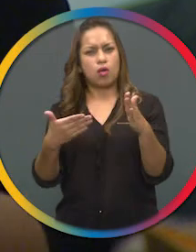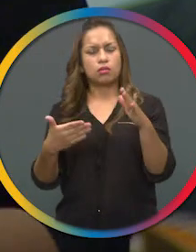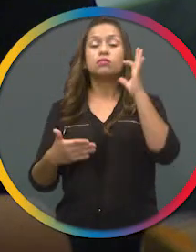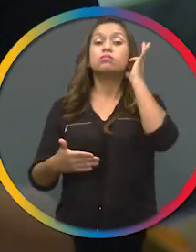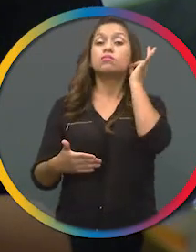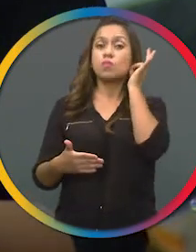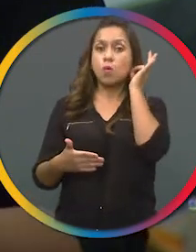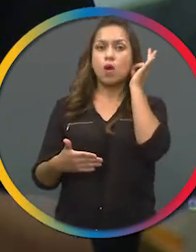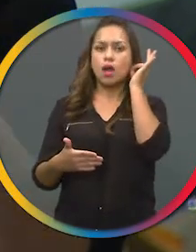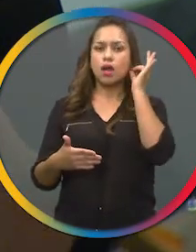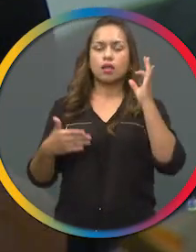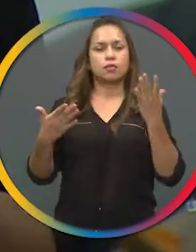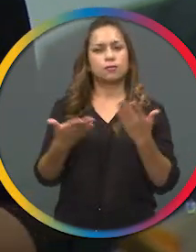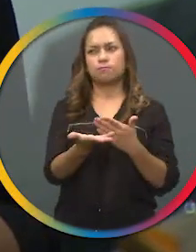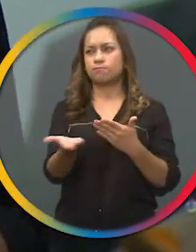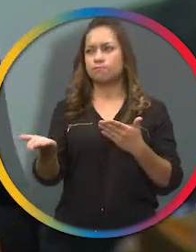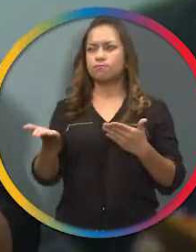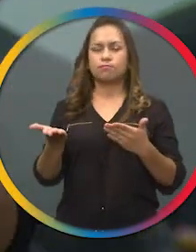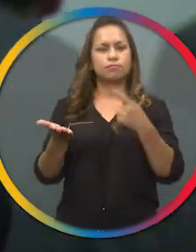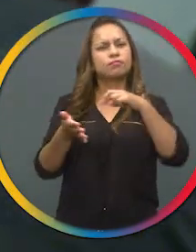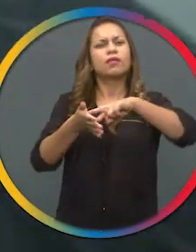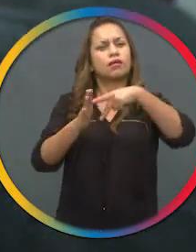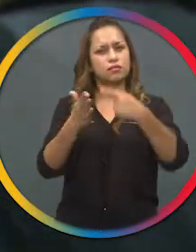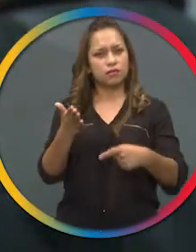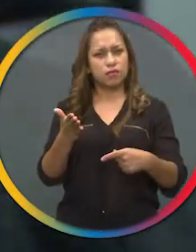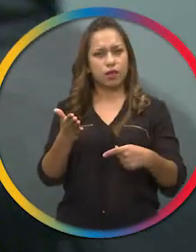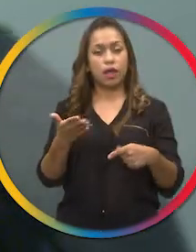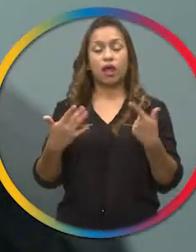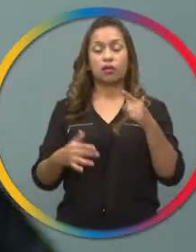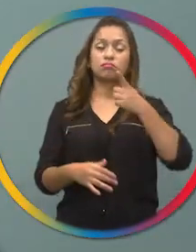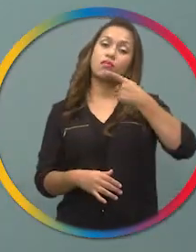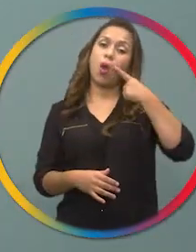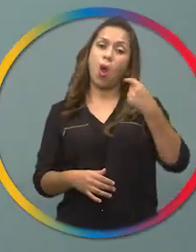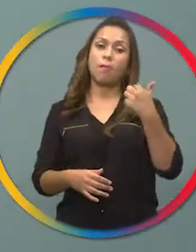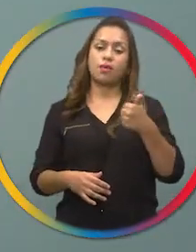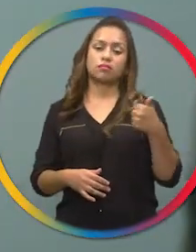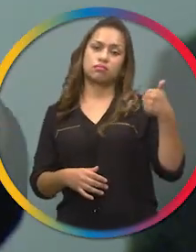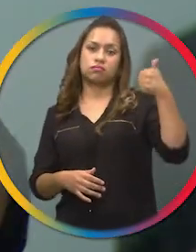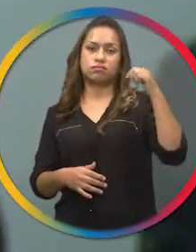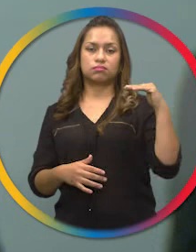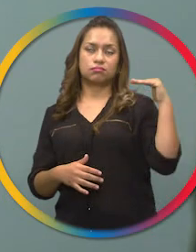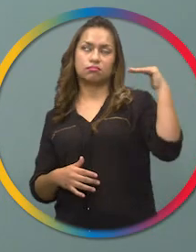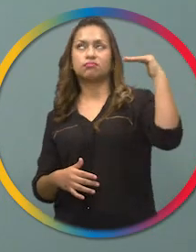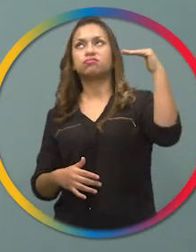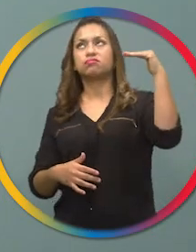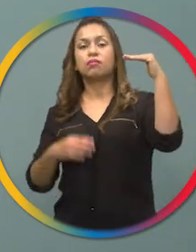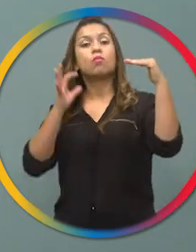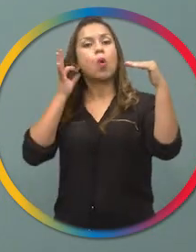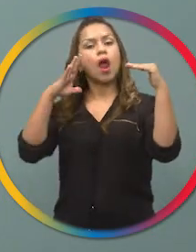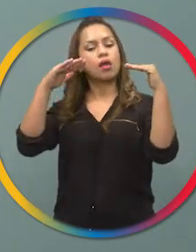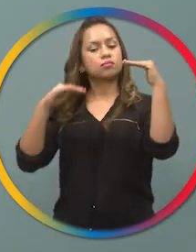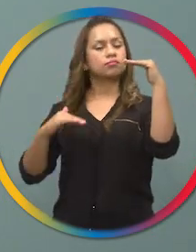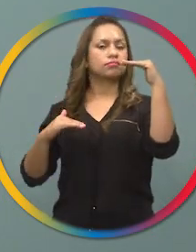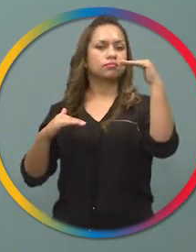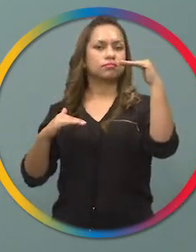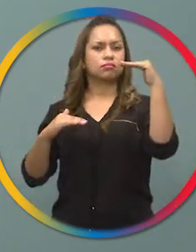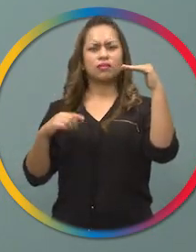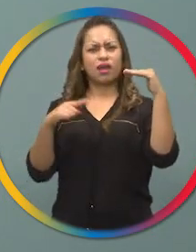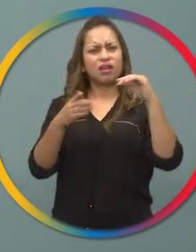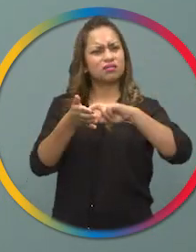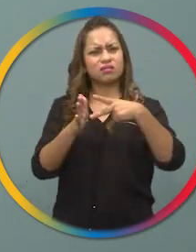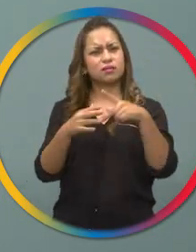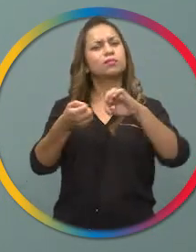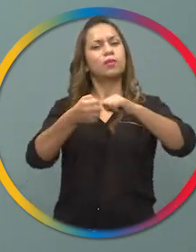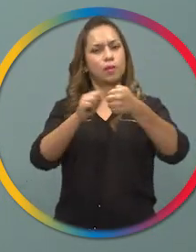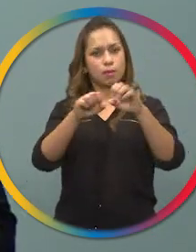el mecanismo elegido por excelencia para mantener lo masculino sobre lo femenino, y se ha constituido como